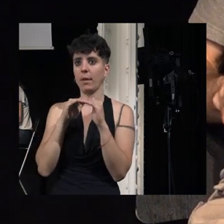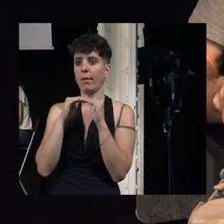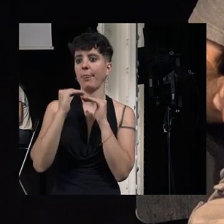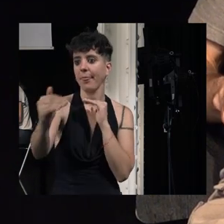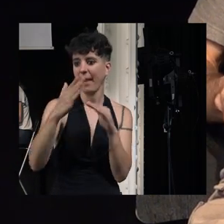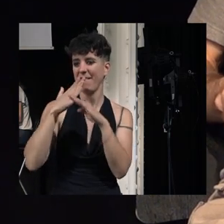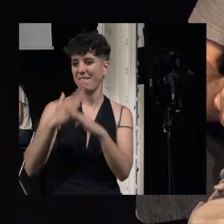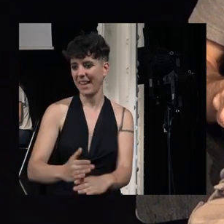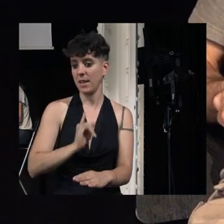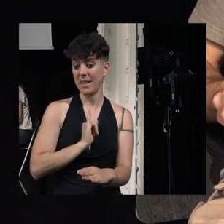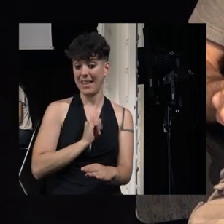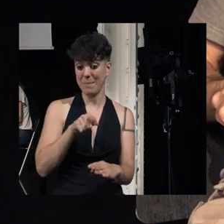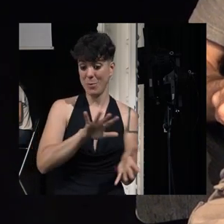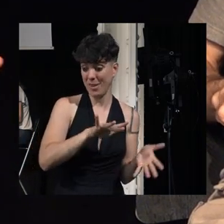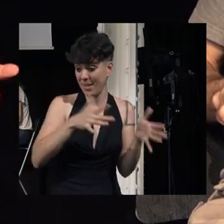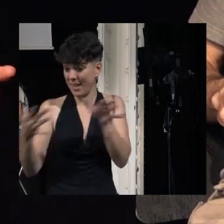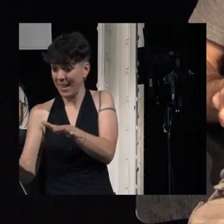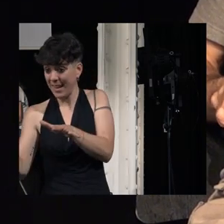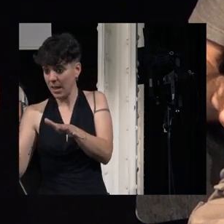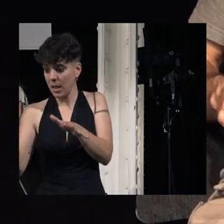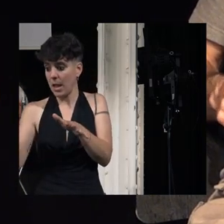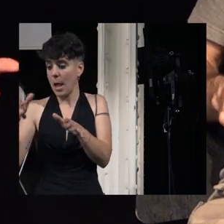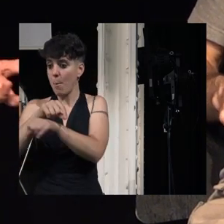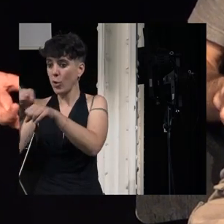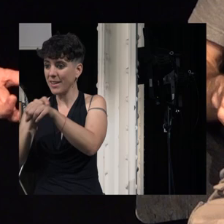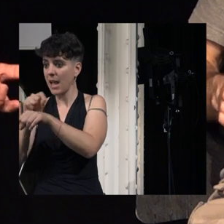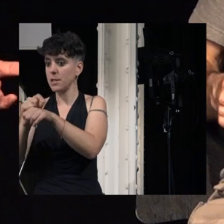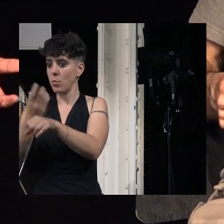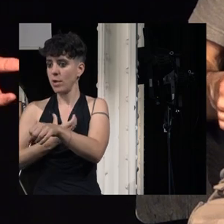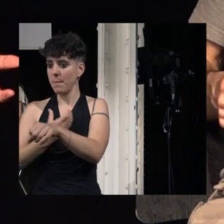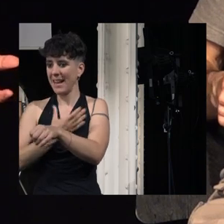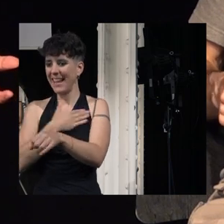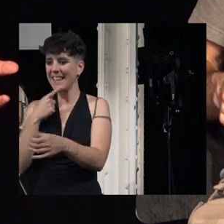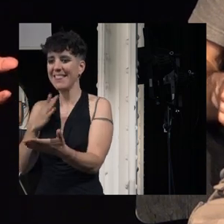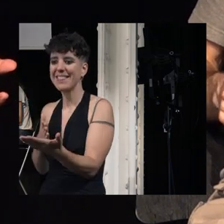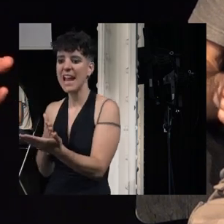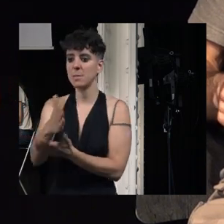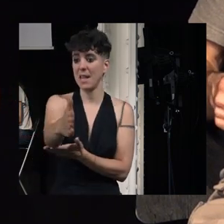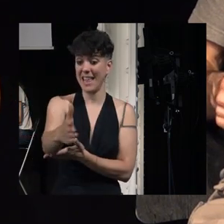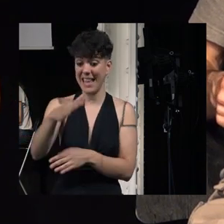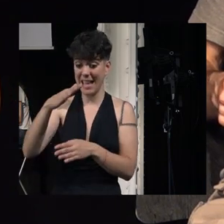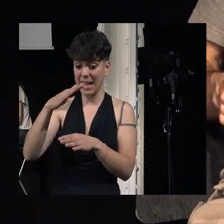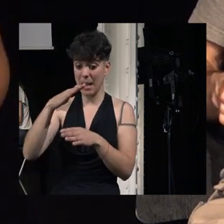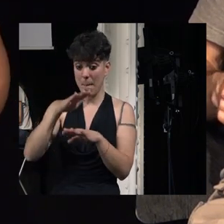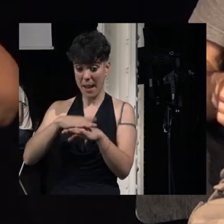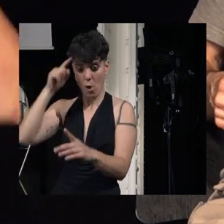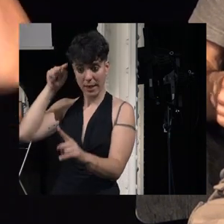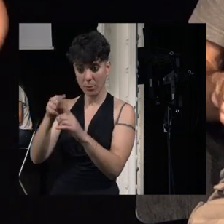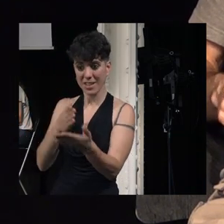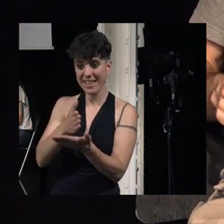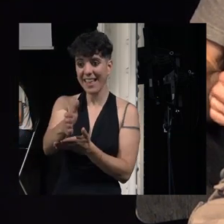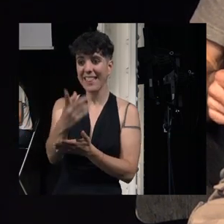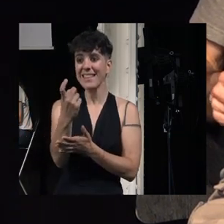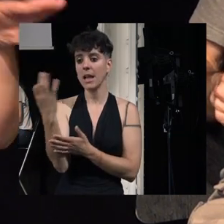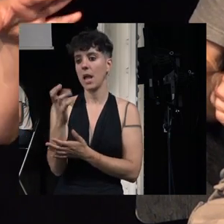refleje en la política municipal, se necesita transversalizar, y para transversalizar se necesitan recursos. O sea, si tú quieres